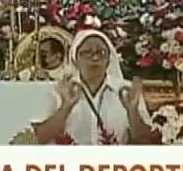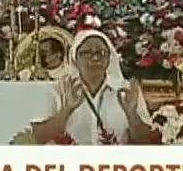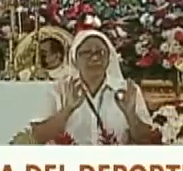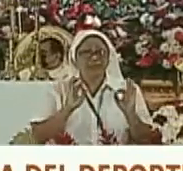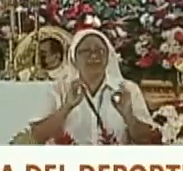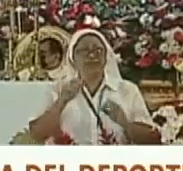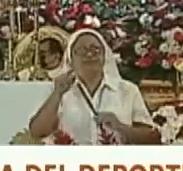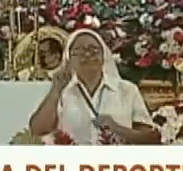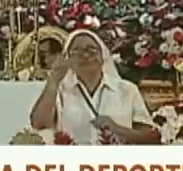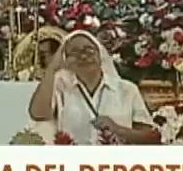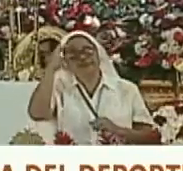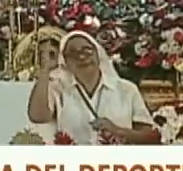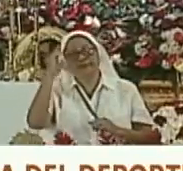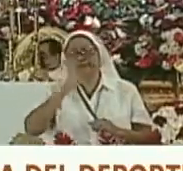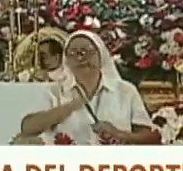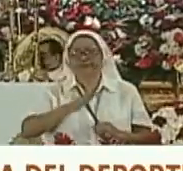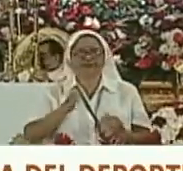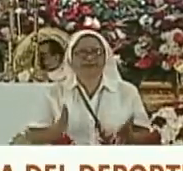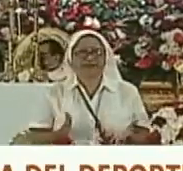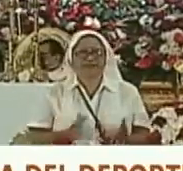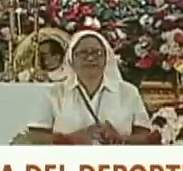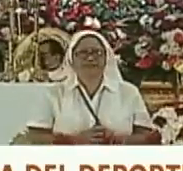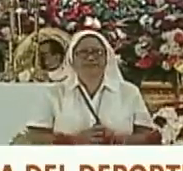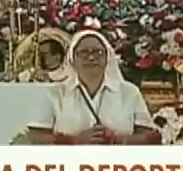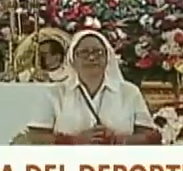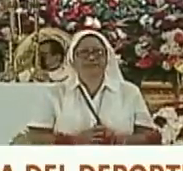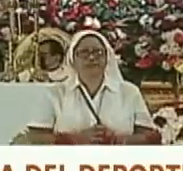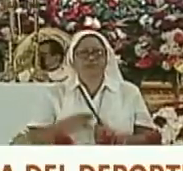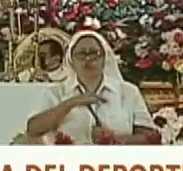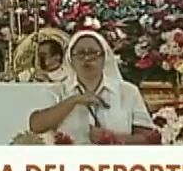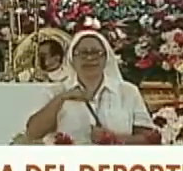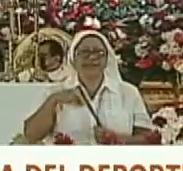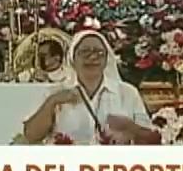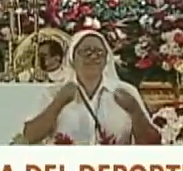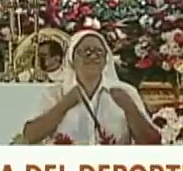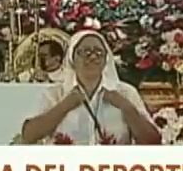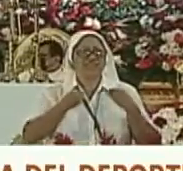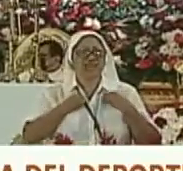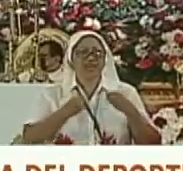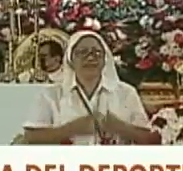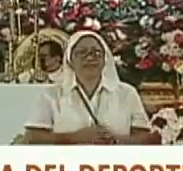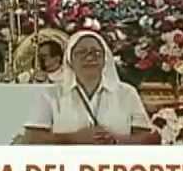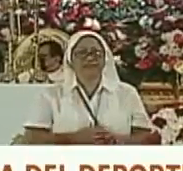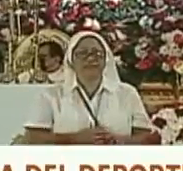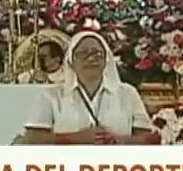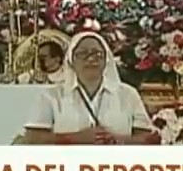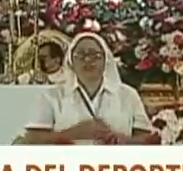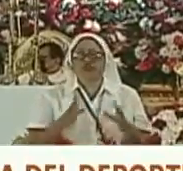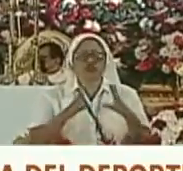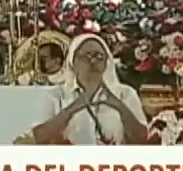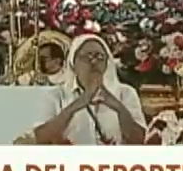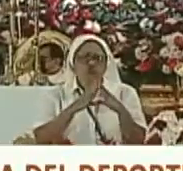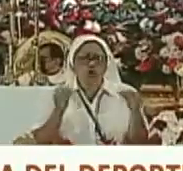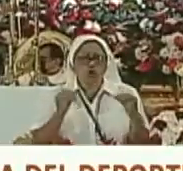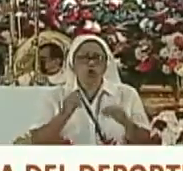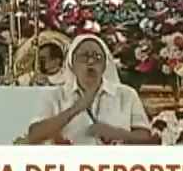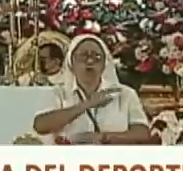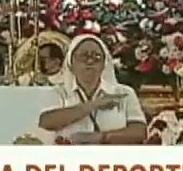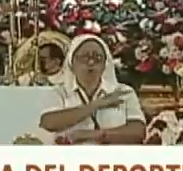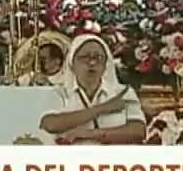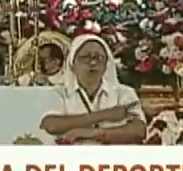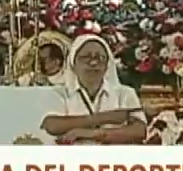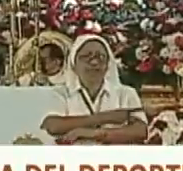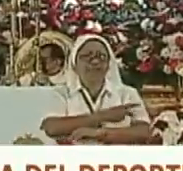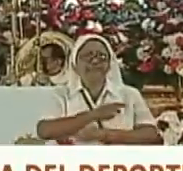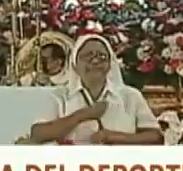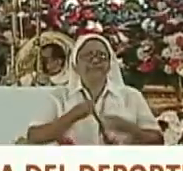un segundo a nuestra existencia ni todo el oro del mundo ni todo El poder del mundo podrá agregar un